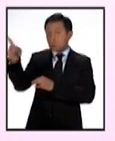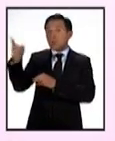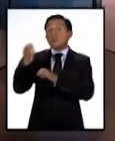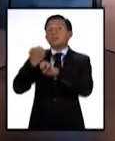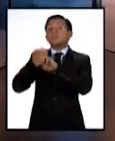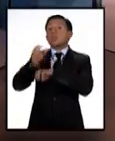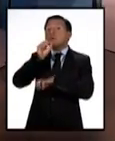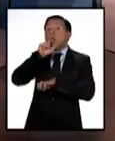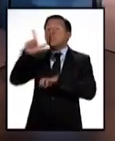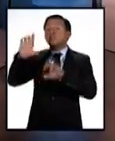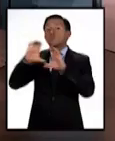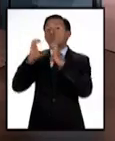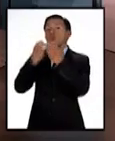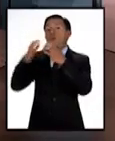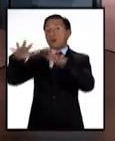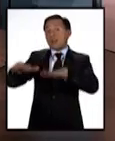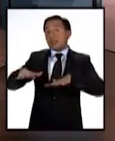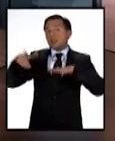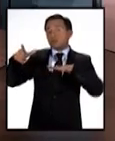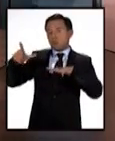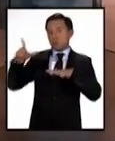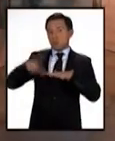se modificó esta ley.